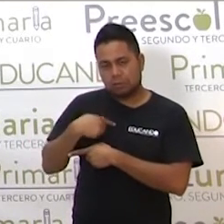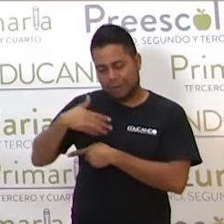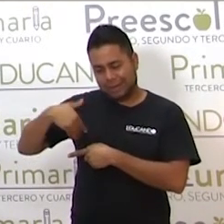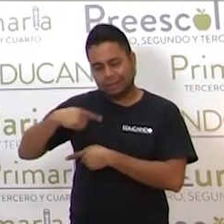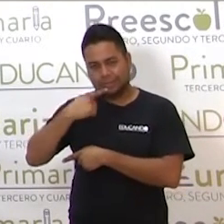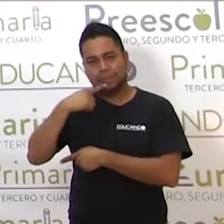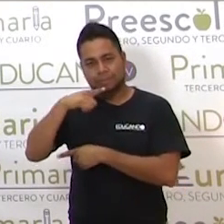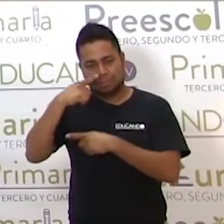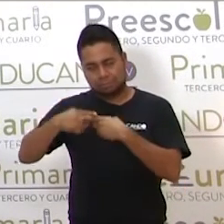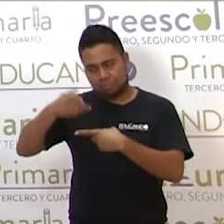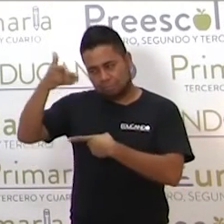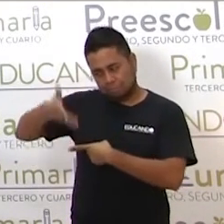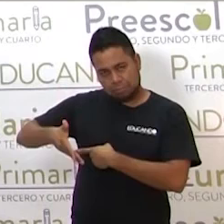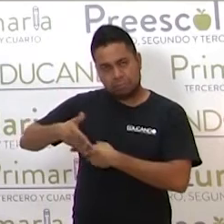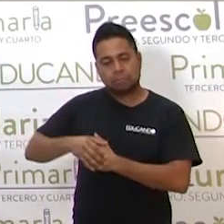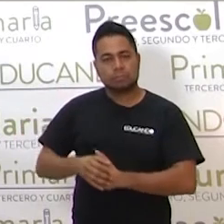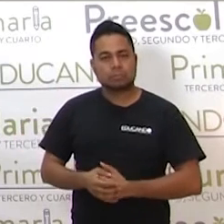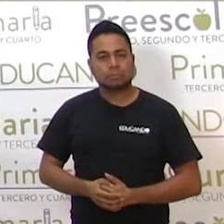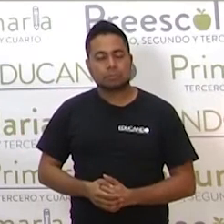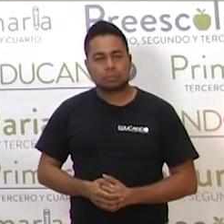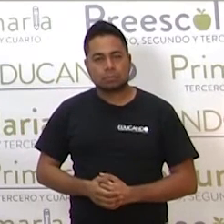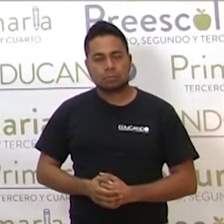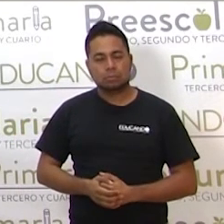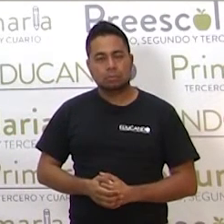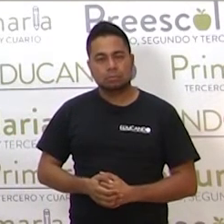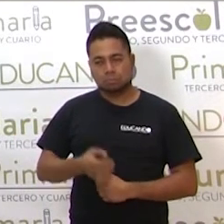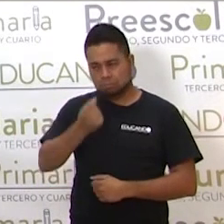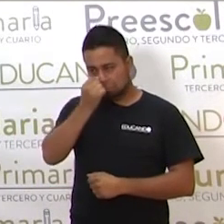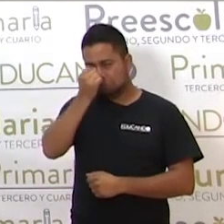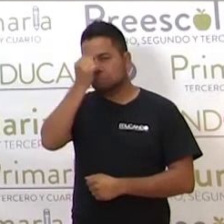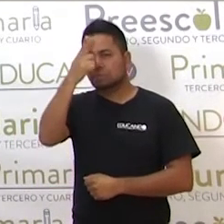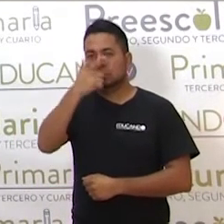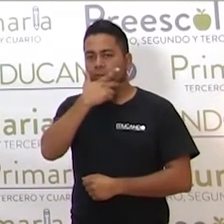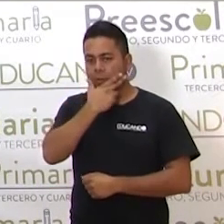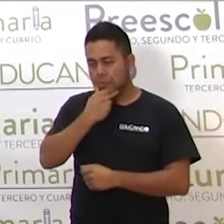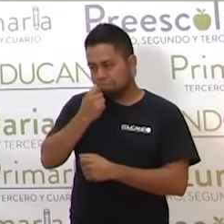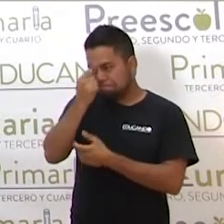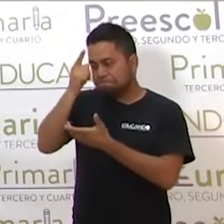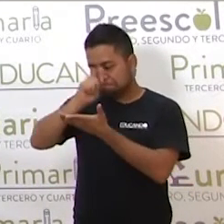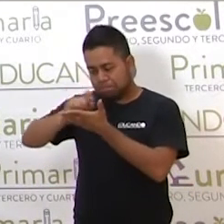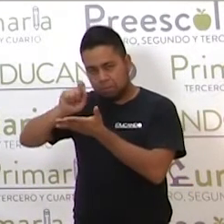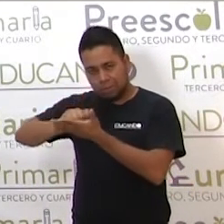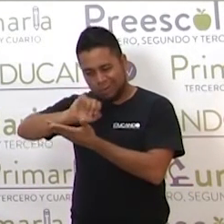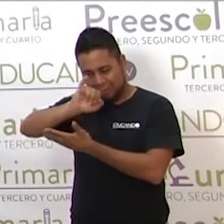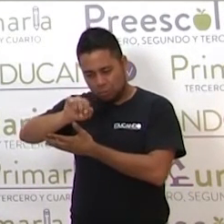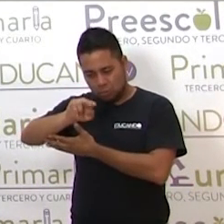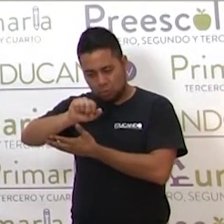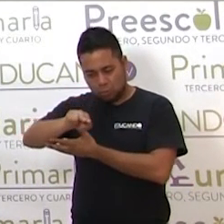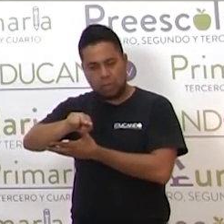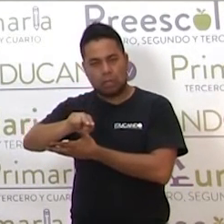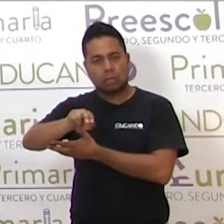hablando, que es Juan Rulfo. Y vamos a leer un cuento